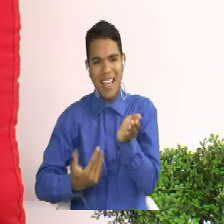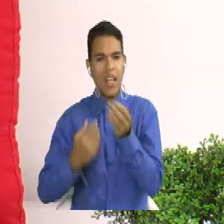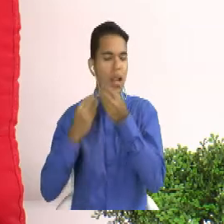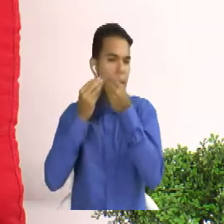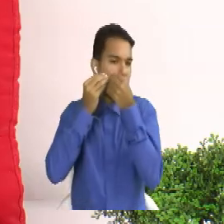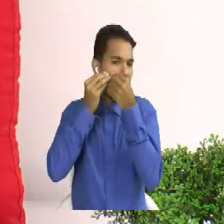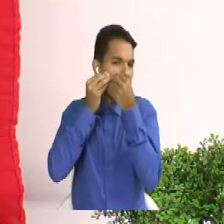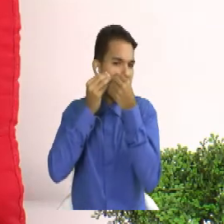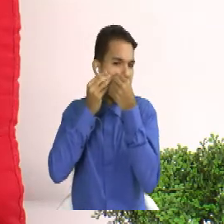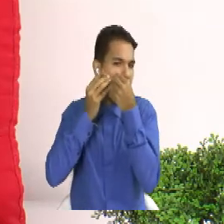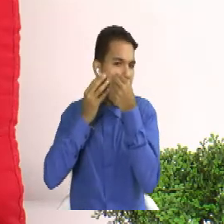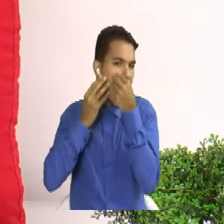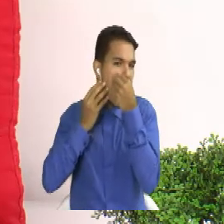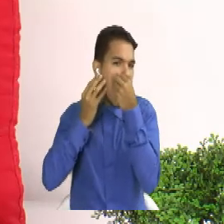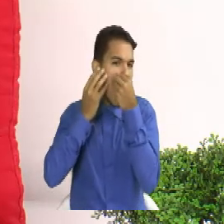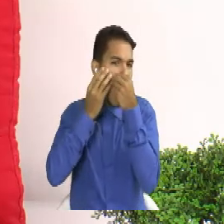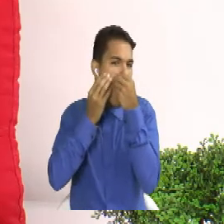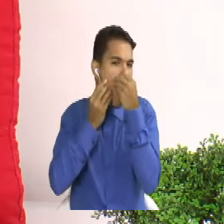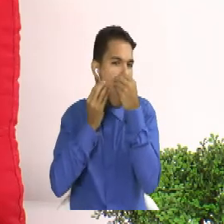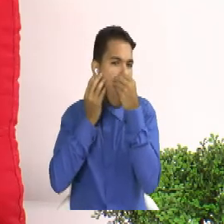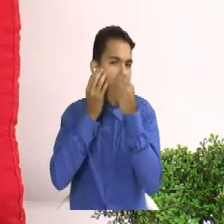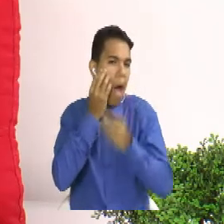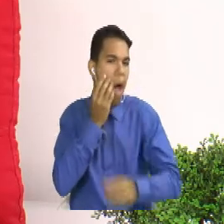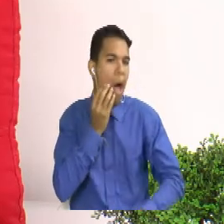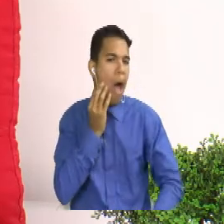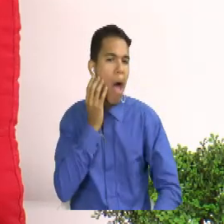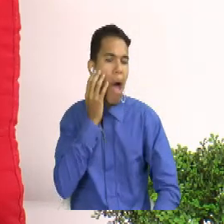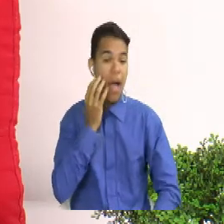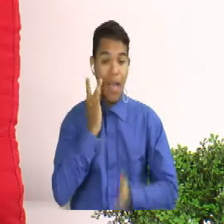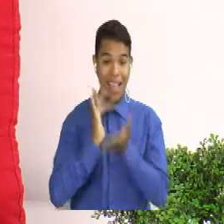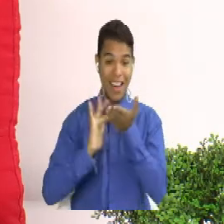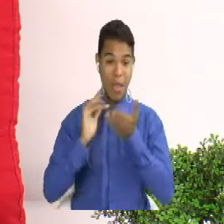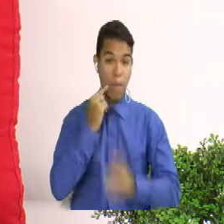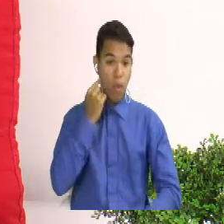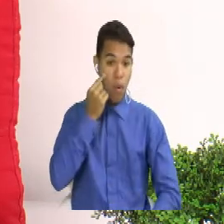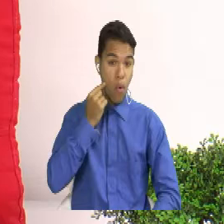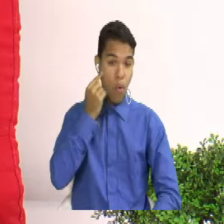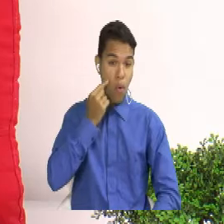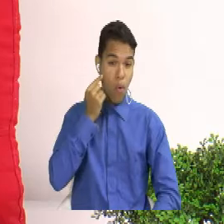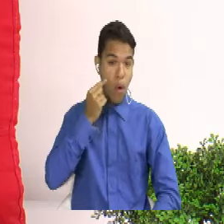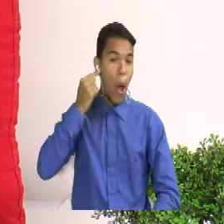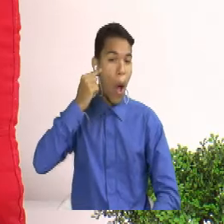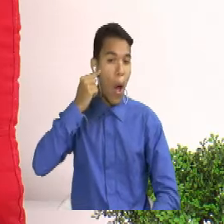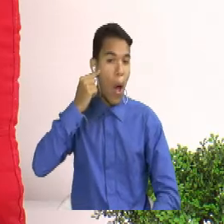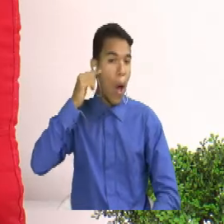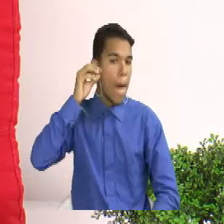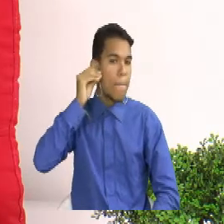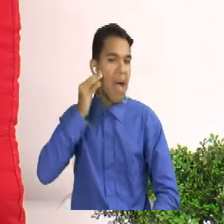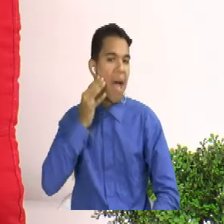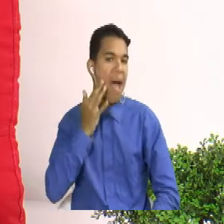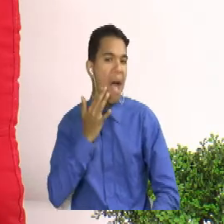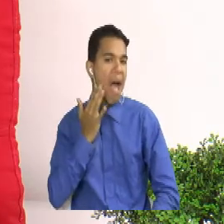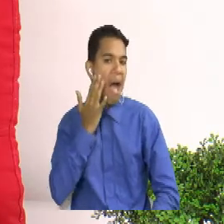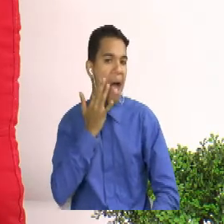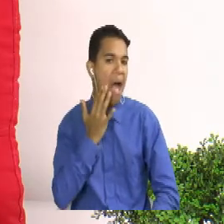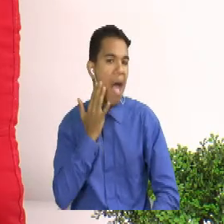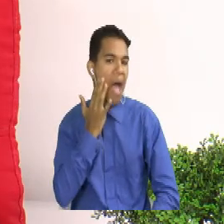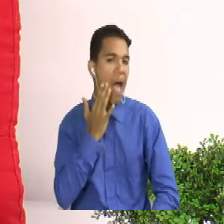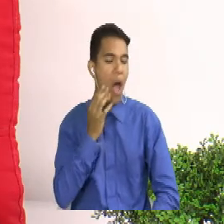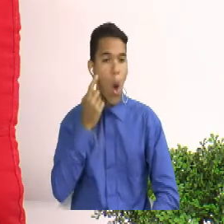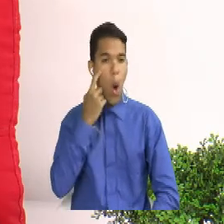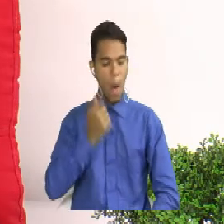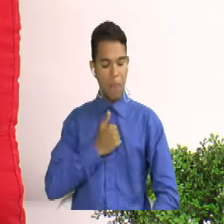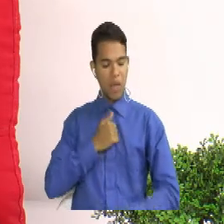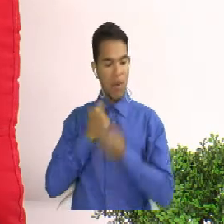a expandir en esas zonas donde no hay nada, donde está limpia. Entonces, lo más recomendable es no extraerse en los